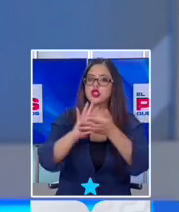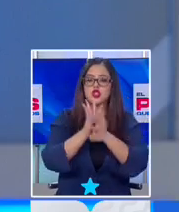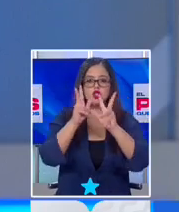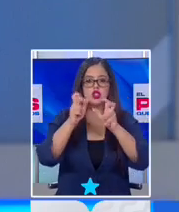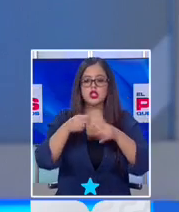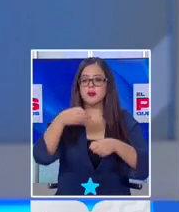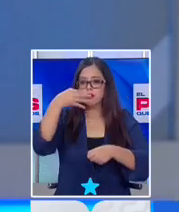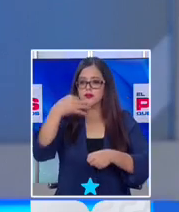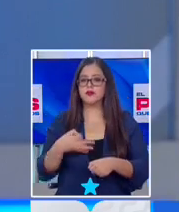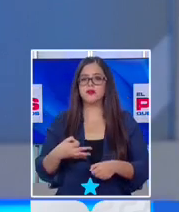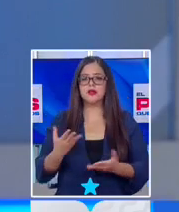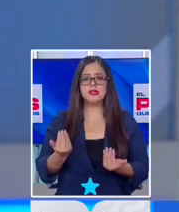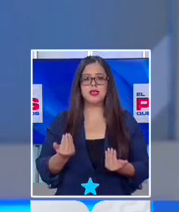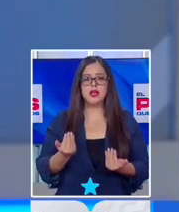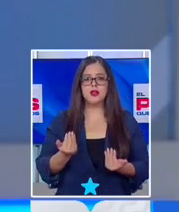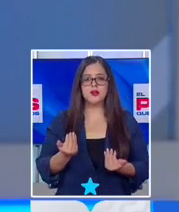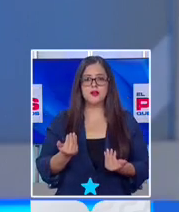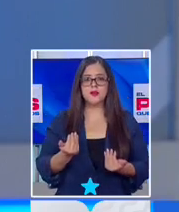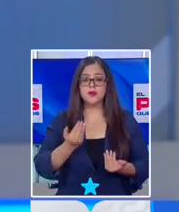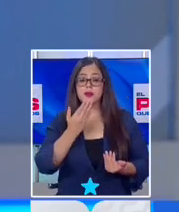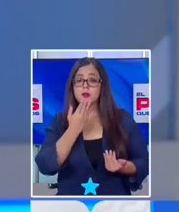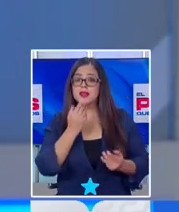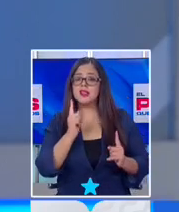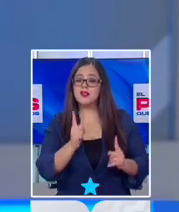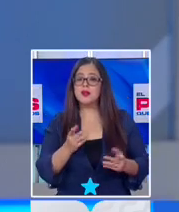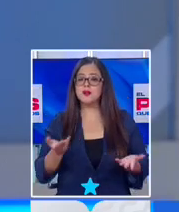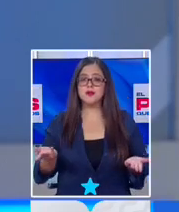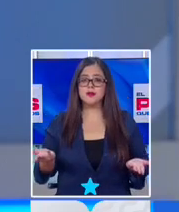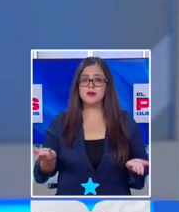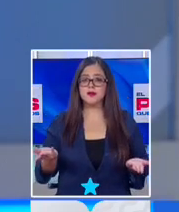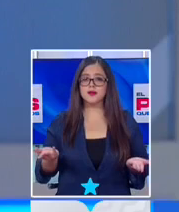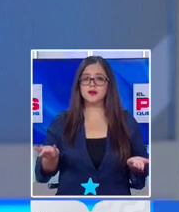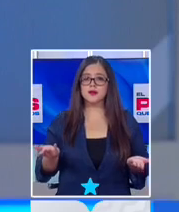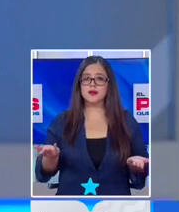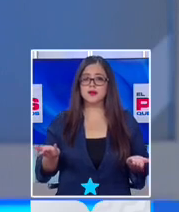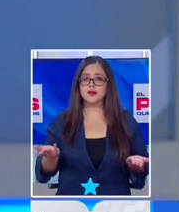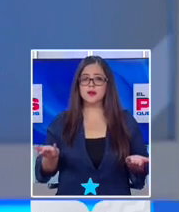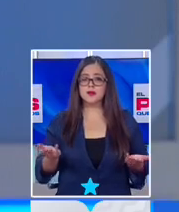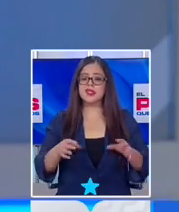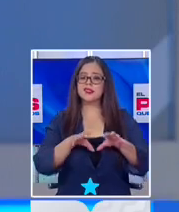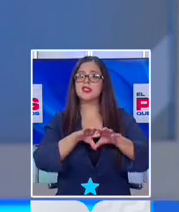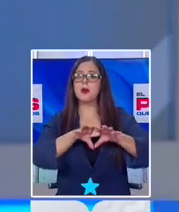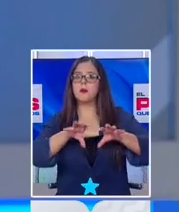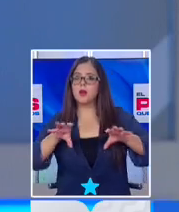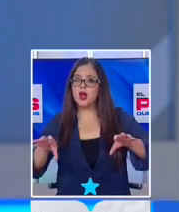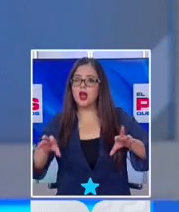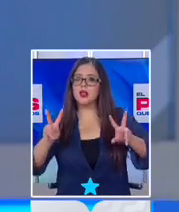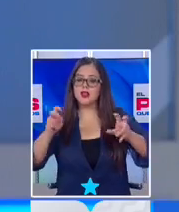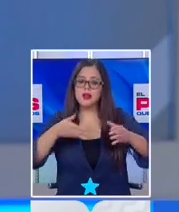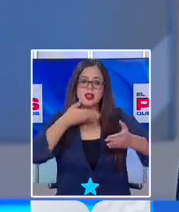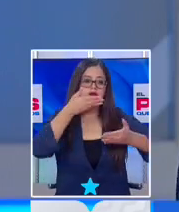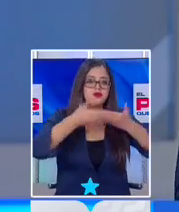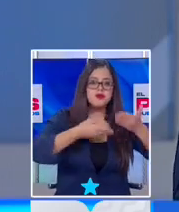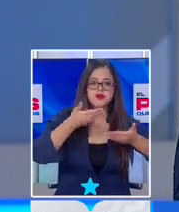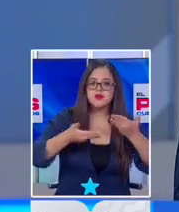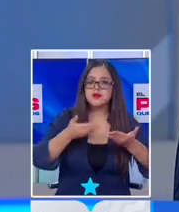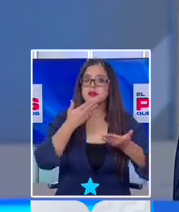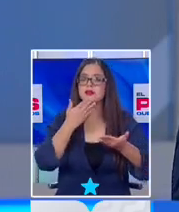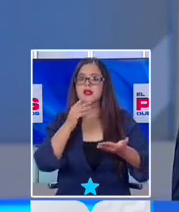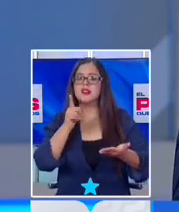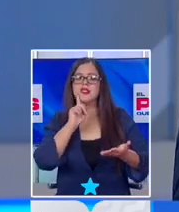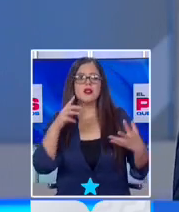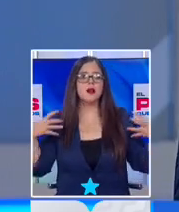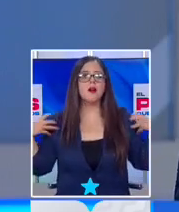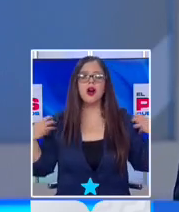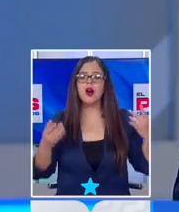mira necesaria a uno tiene que separar y tener la capacidad de separar el argumento con también de quien